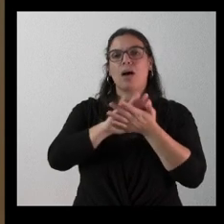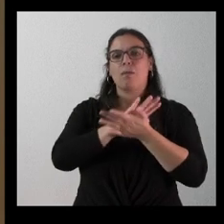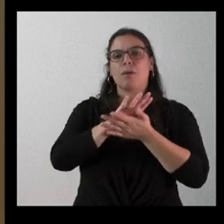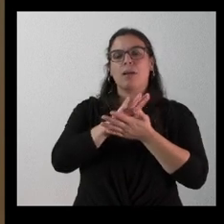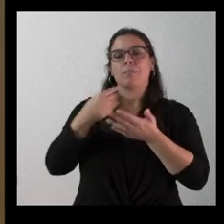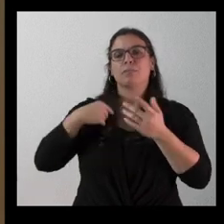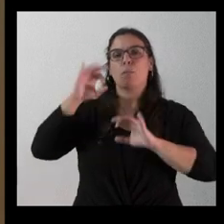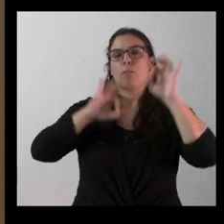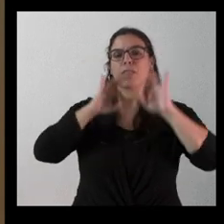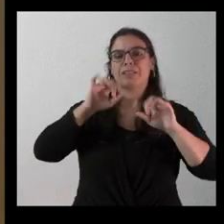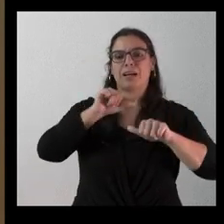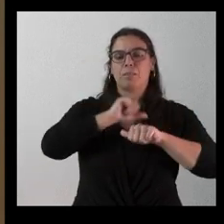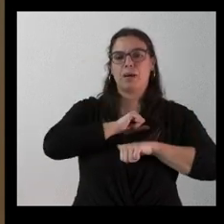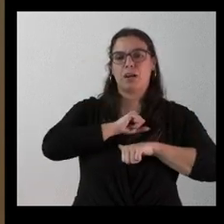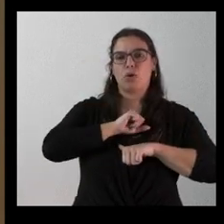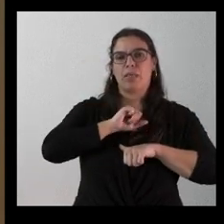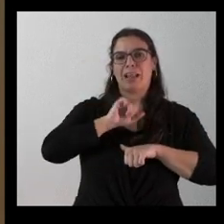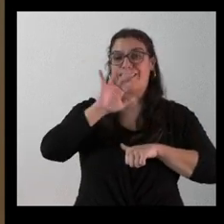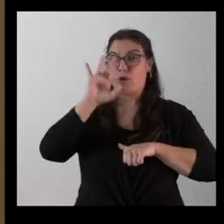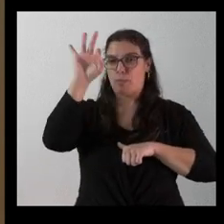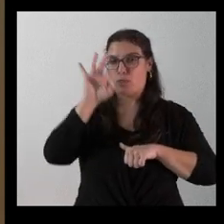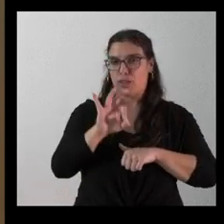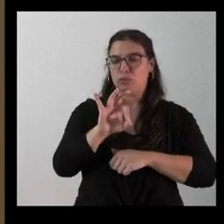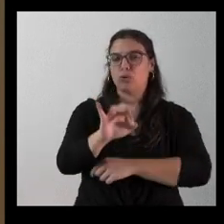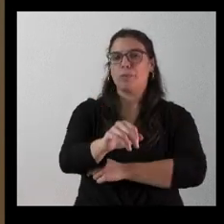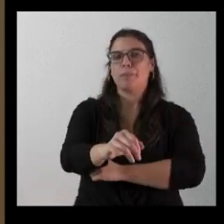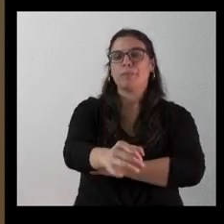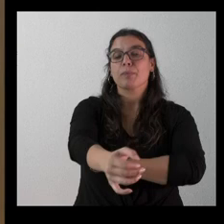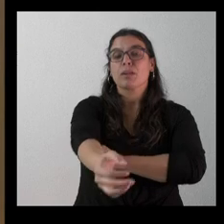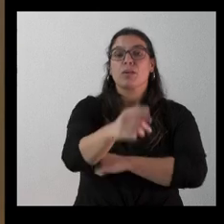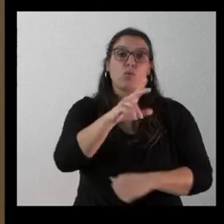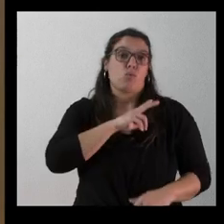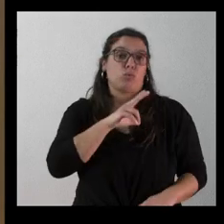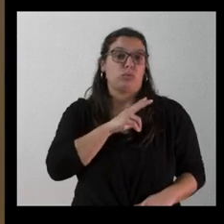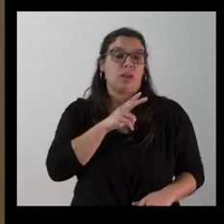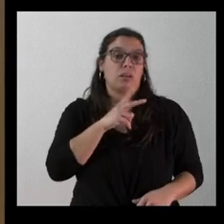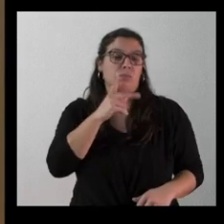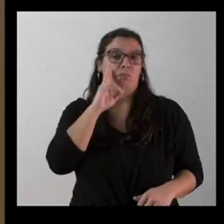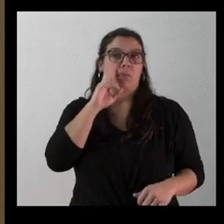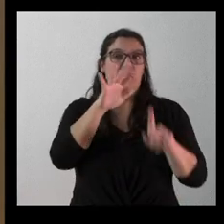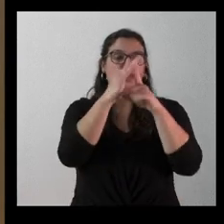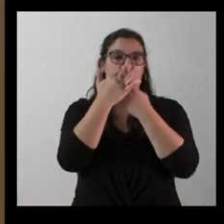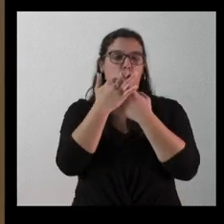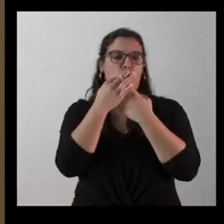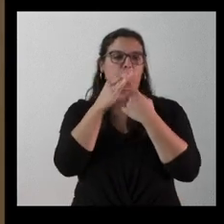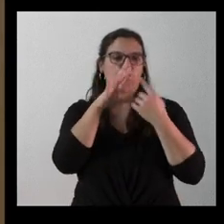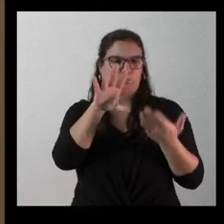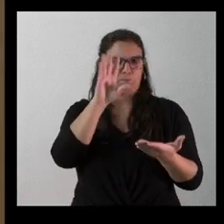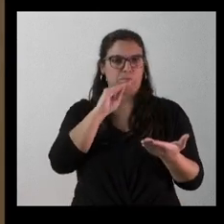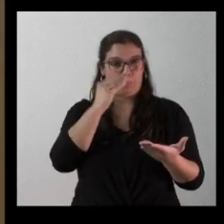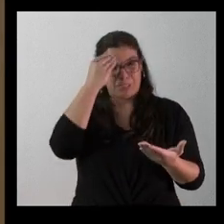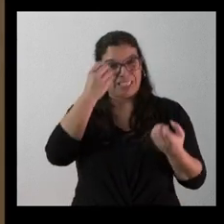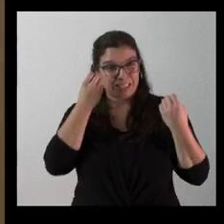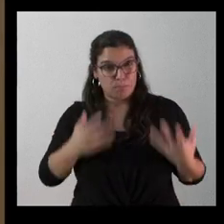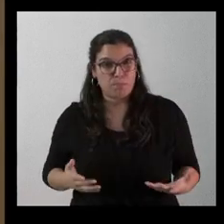desempleo del 3 del 5%. usted como analista de la situación que tenemos actualmente lo ve factible eso